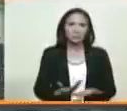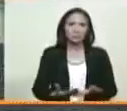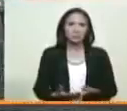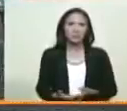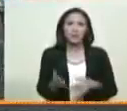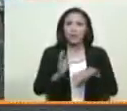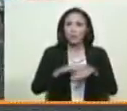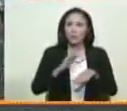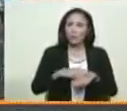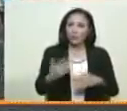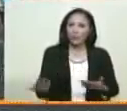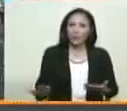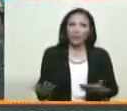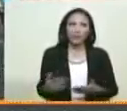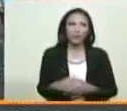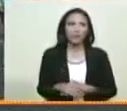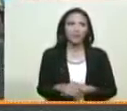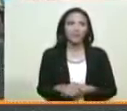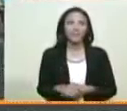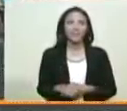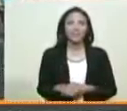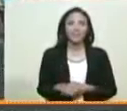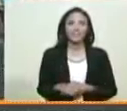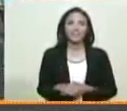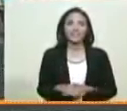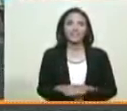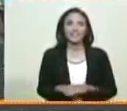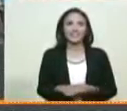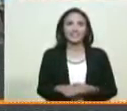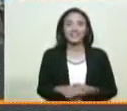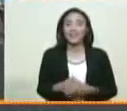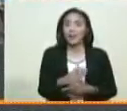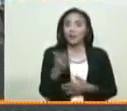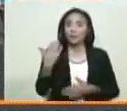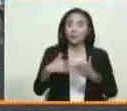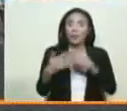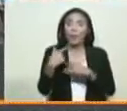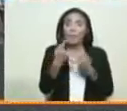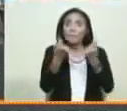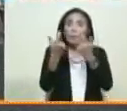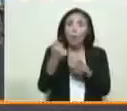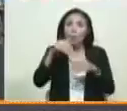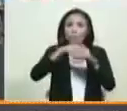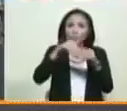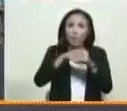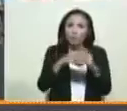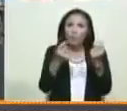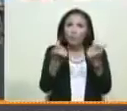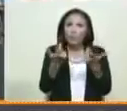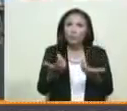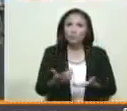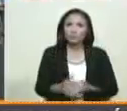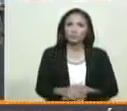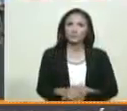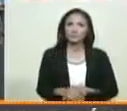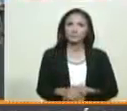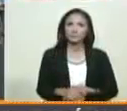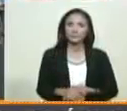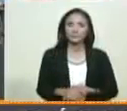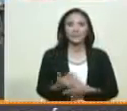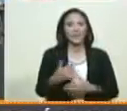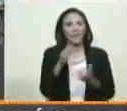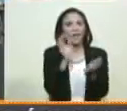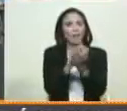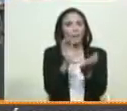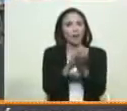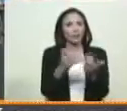Porque hace unos meses, lamentablemente, por pocos votos, los neoespartanos